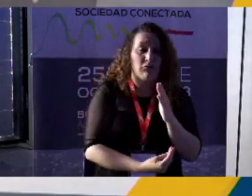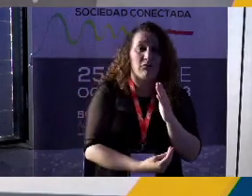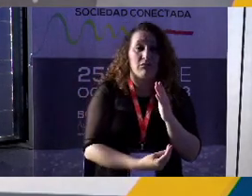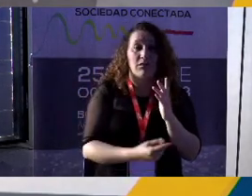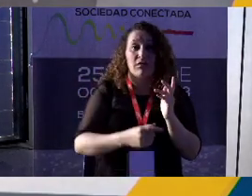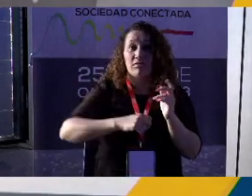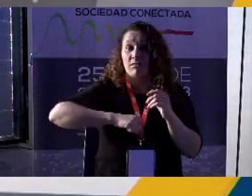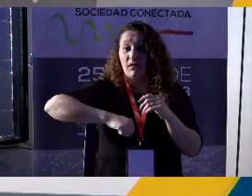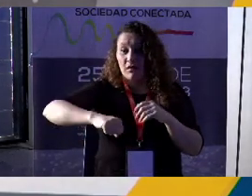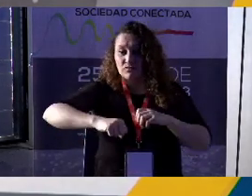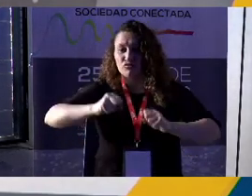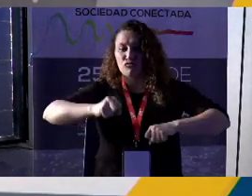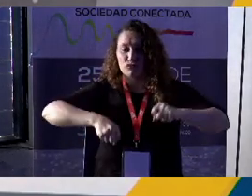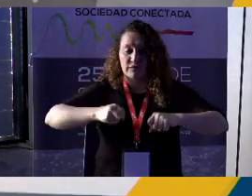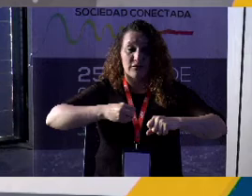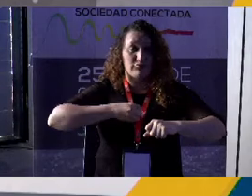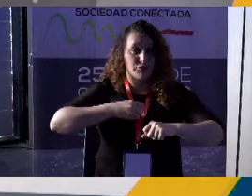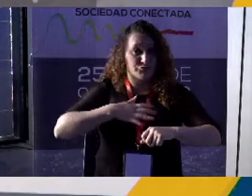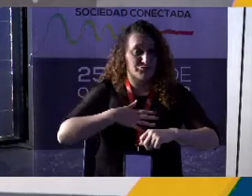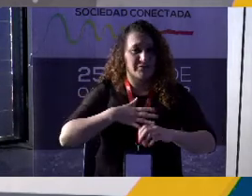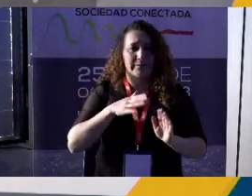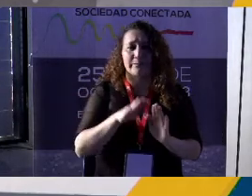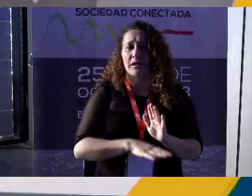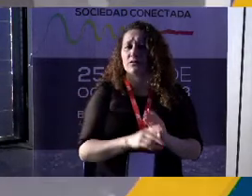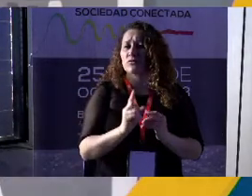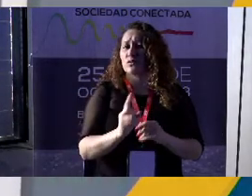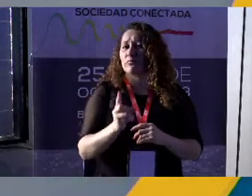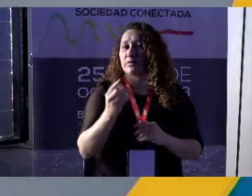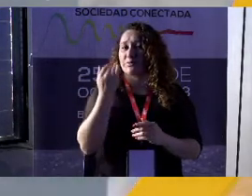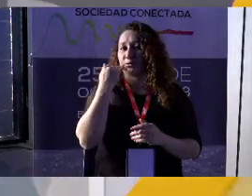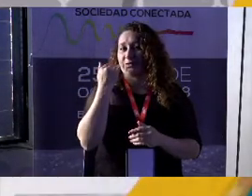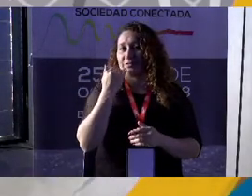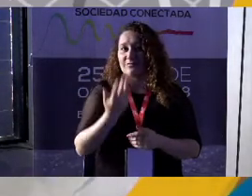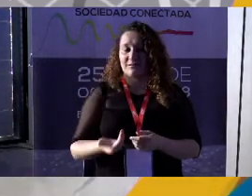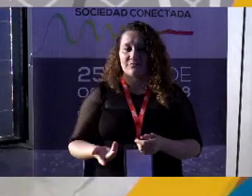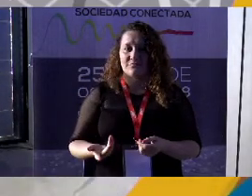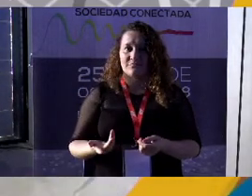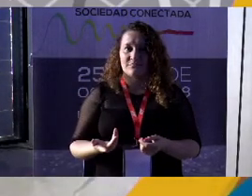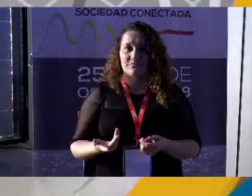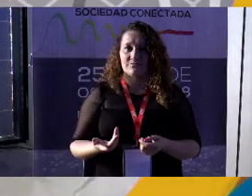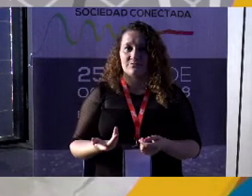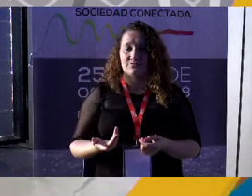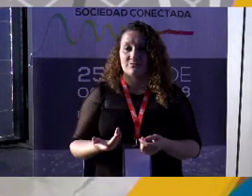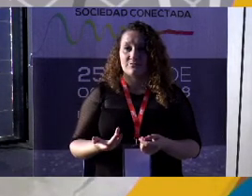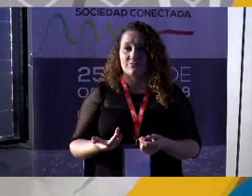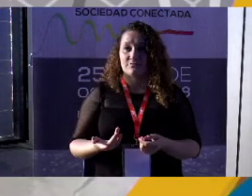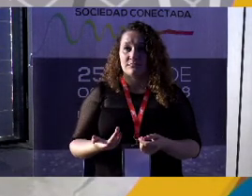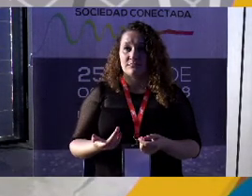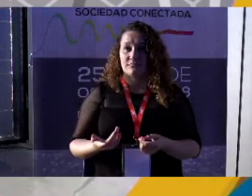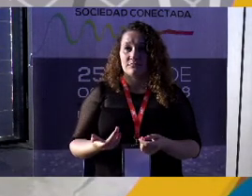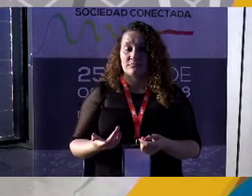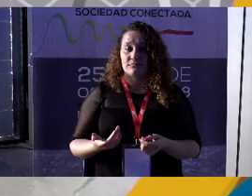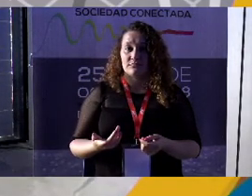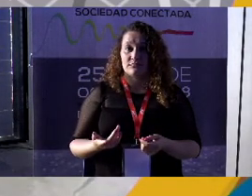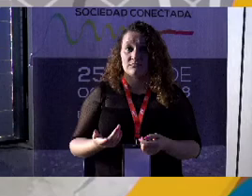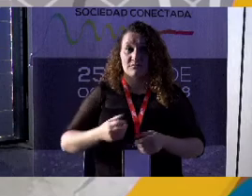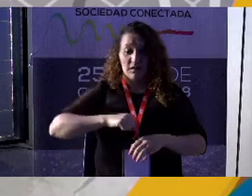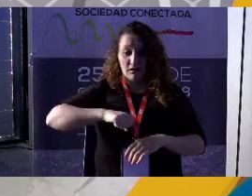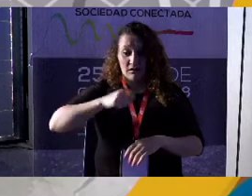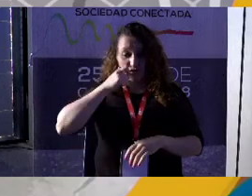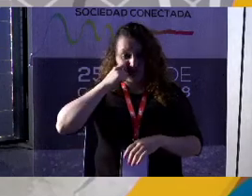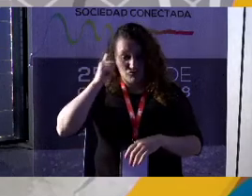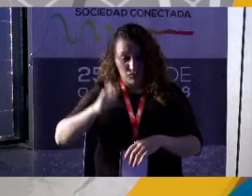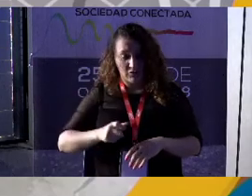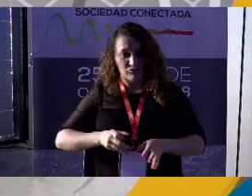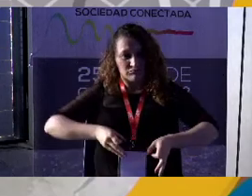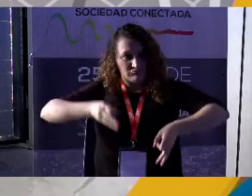derechos y posibilidades solo por el hecho de ser mujer a no están asegurados todos los Derechos Humanos